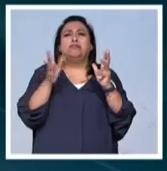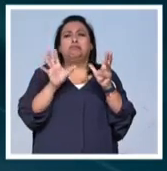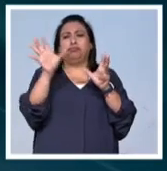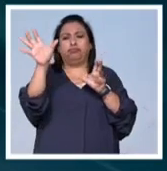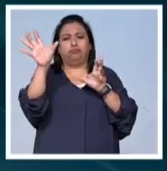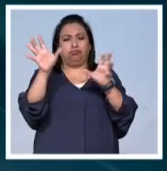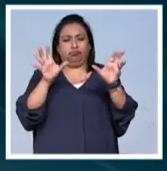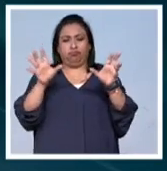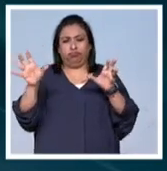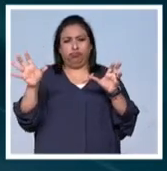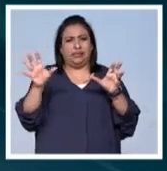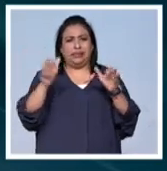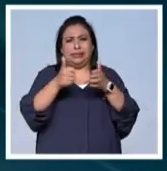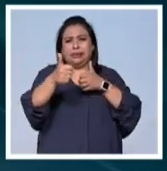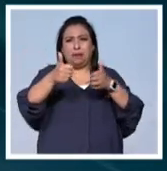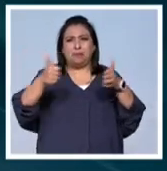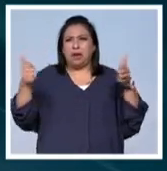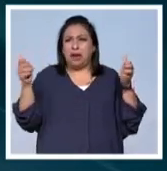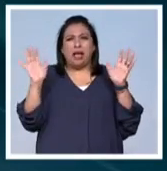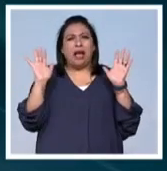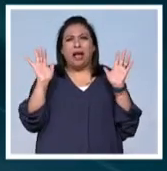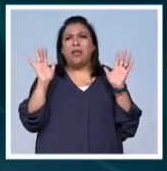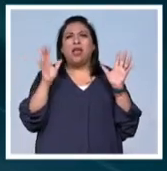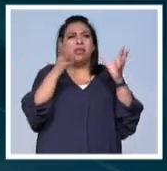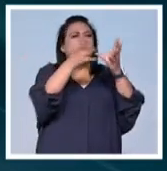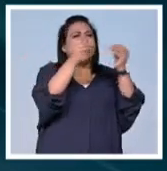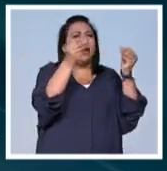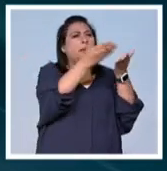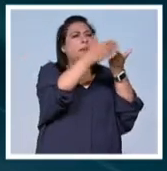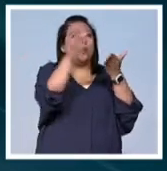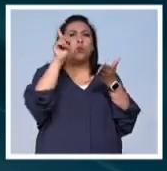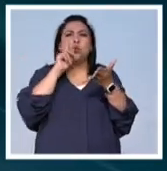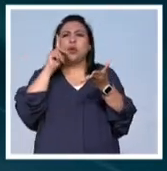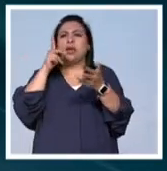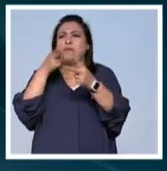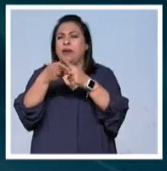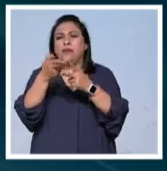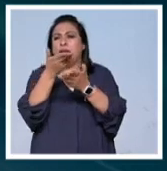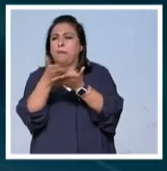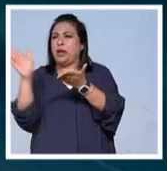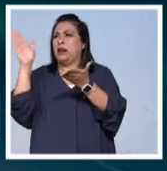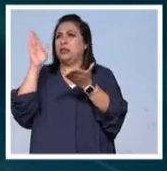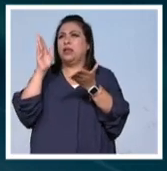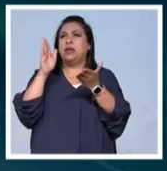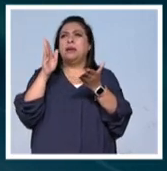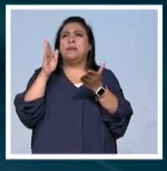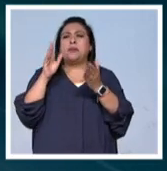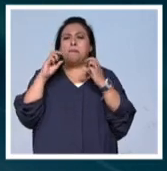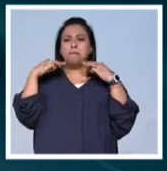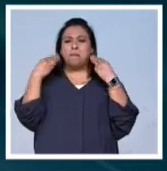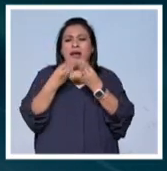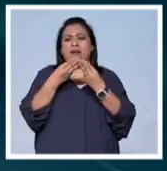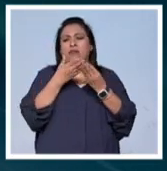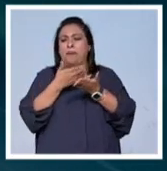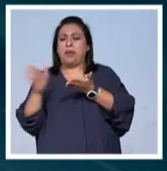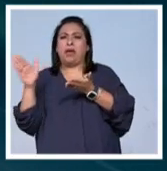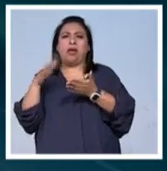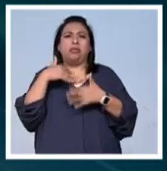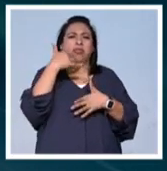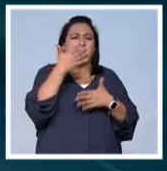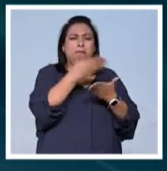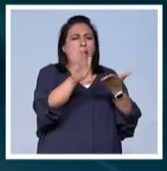no se tocan no como que las desapariciones son una cosa los feminicidios otra este el crimen organizado por aquí la